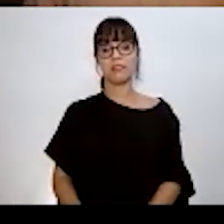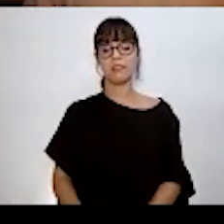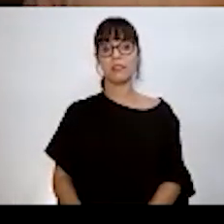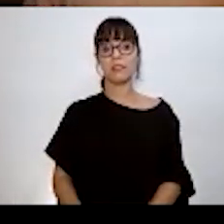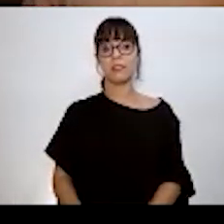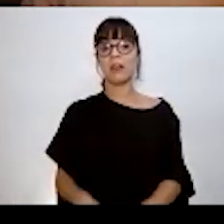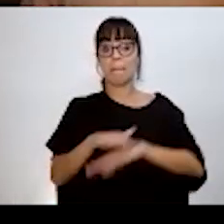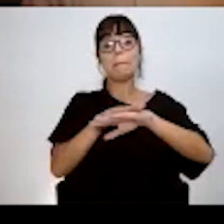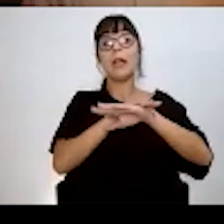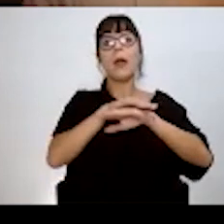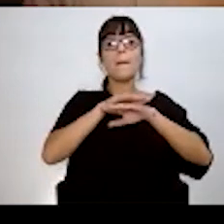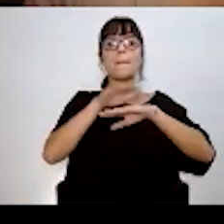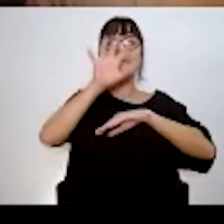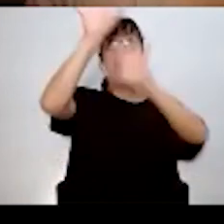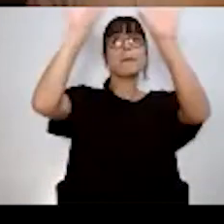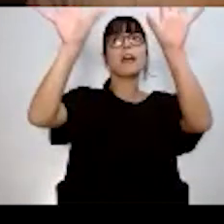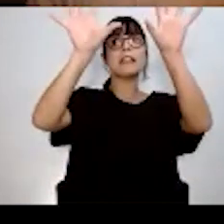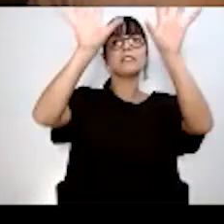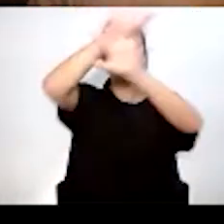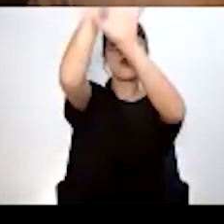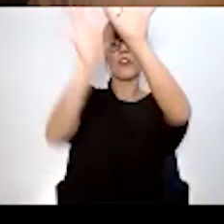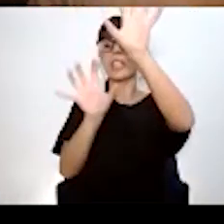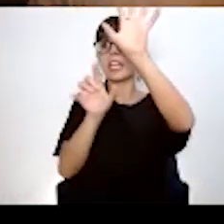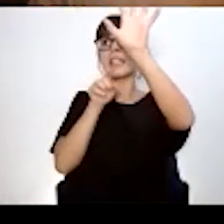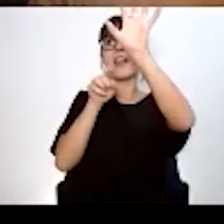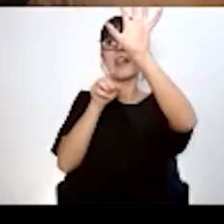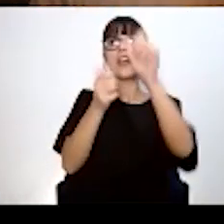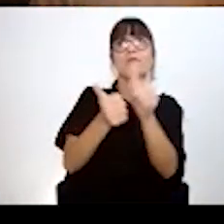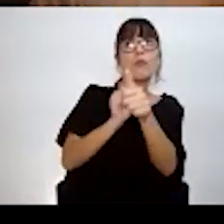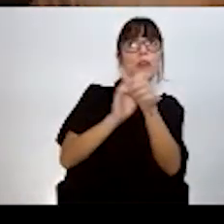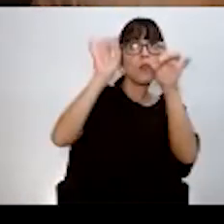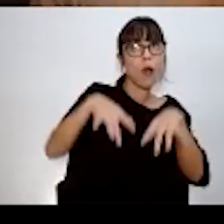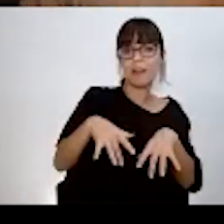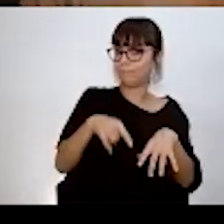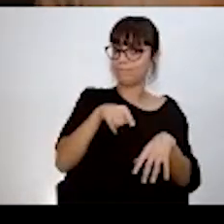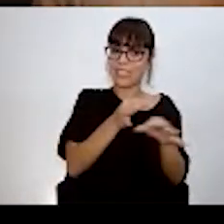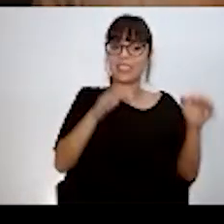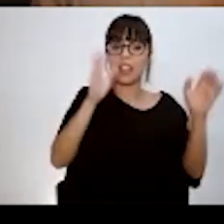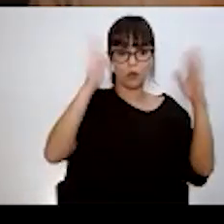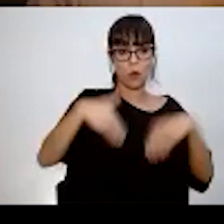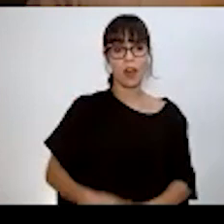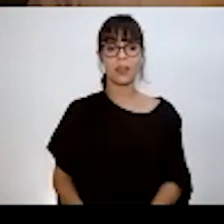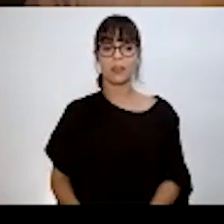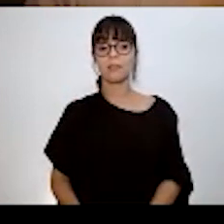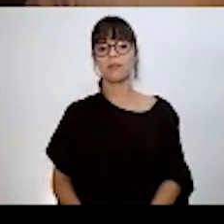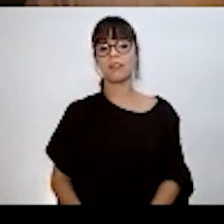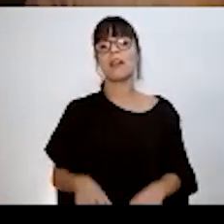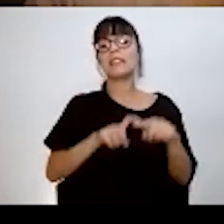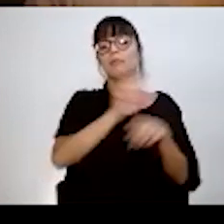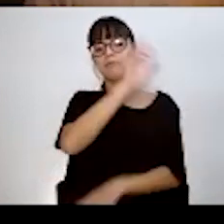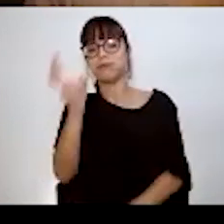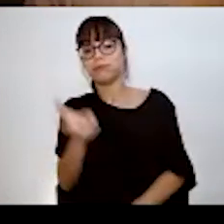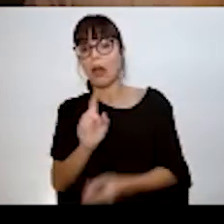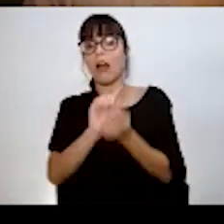Un eco fiel de otra continental. Lo único que vislumbro en esta prehistoria es una extensa y profunda variedad de elementos heteróclitos y frecuentemente